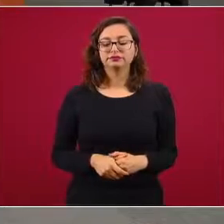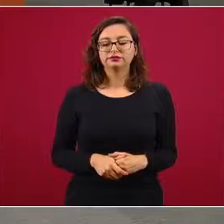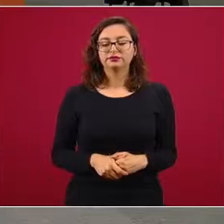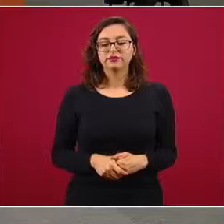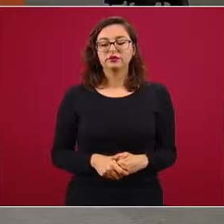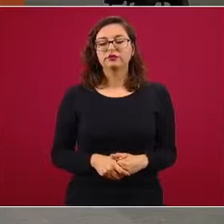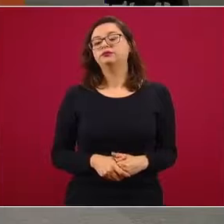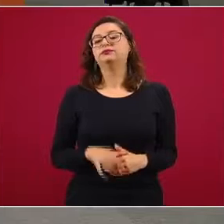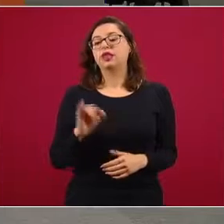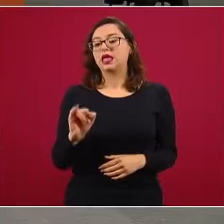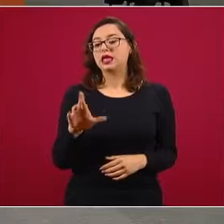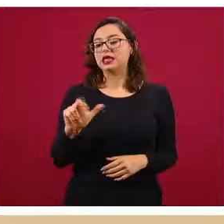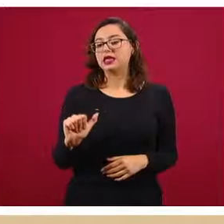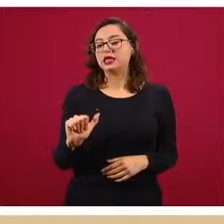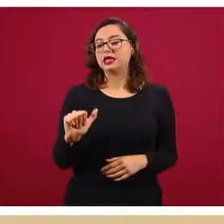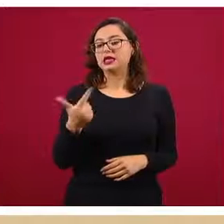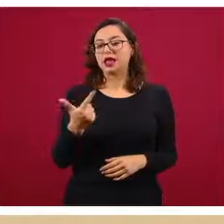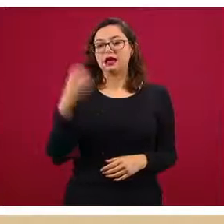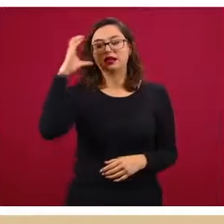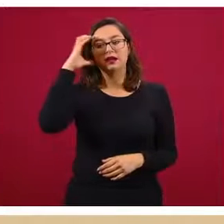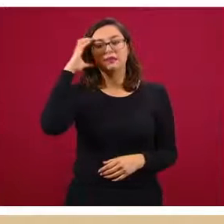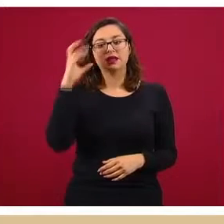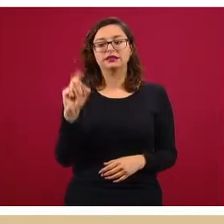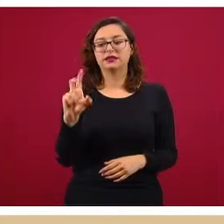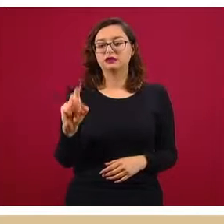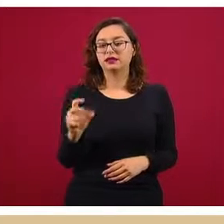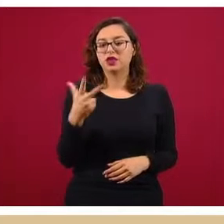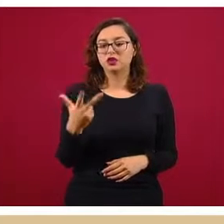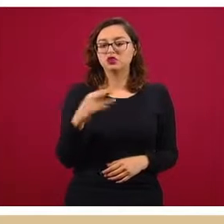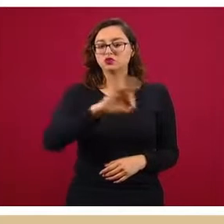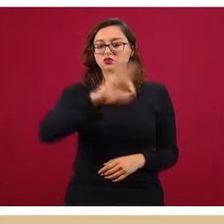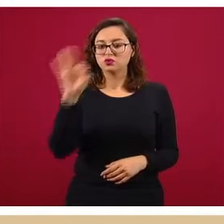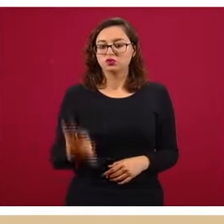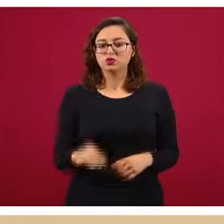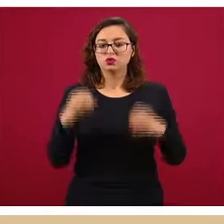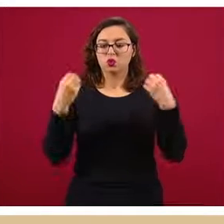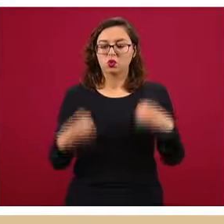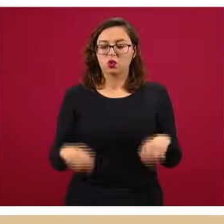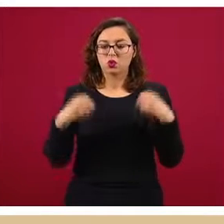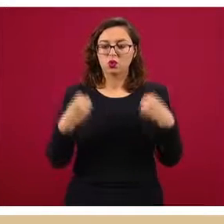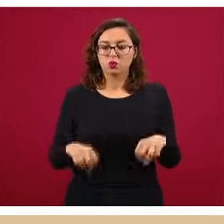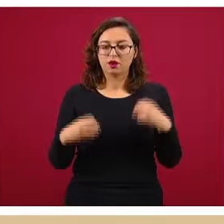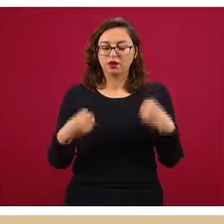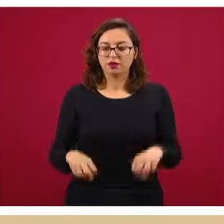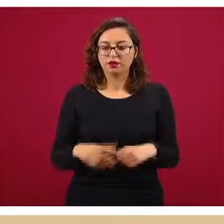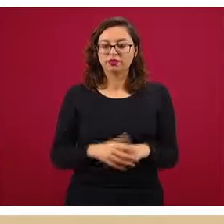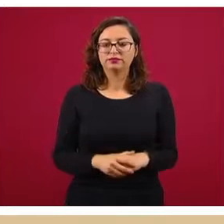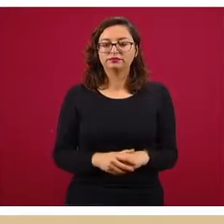de las camas generales están ocupadas, hemos seguido aumentando la capacidad hospitalaria, tenemos